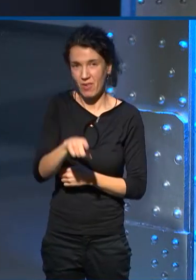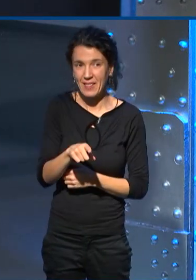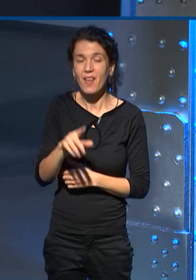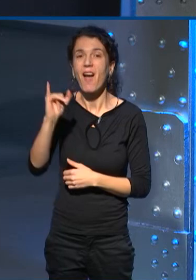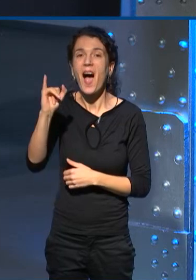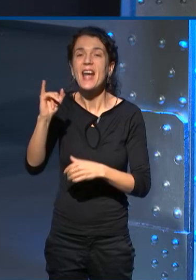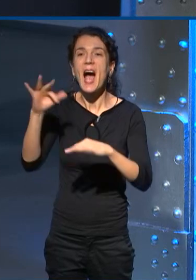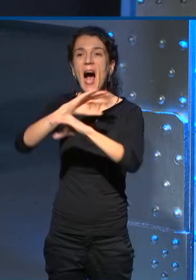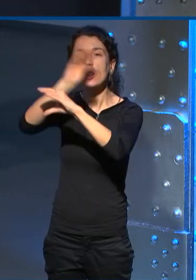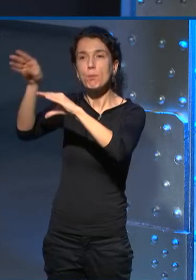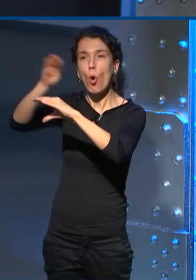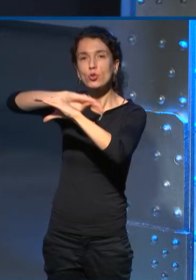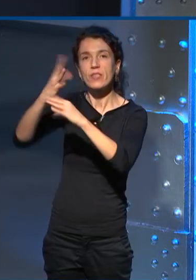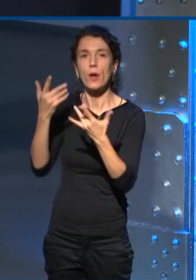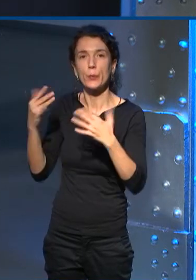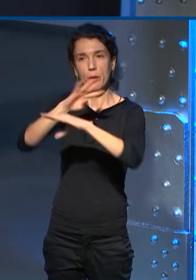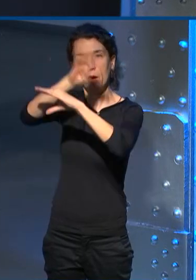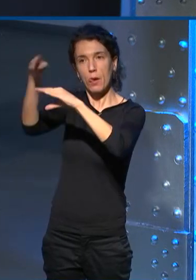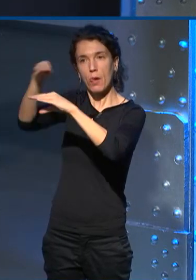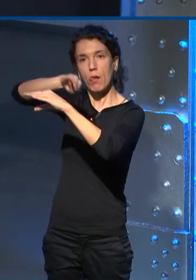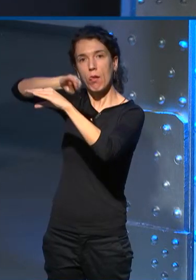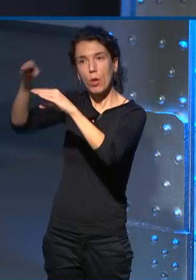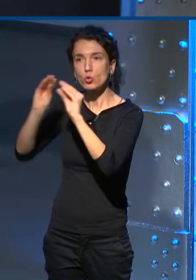es atmósfera. Es un